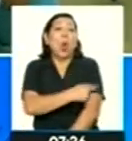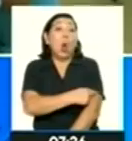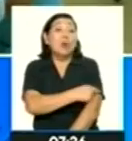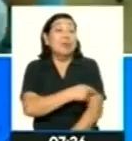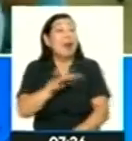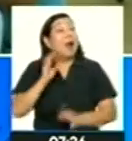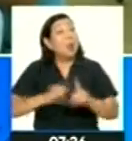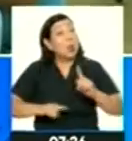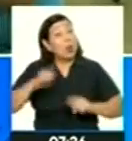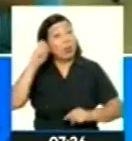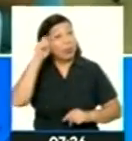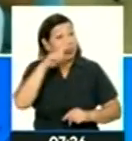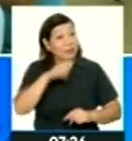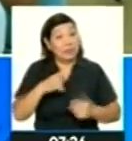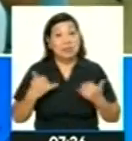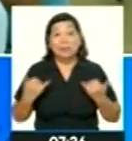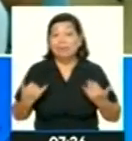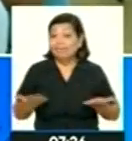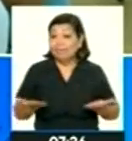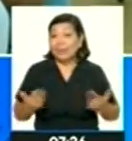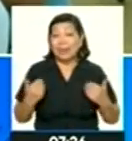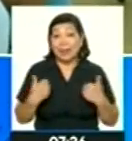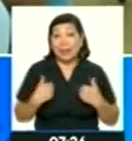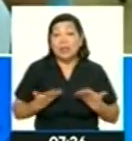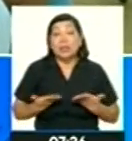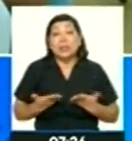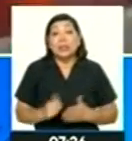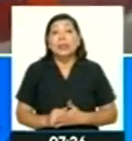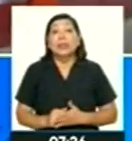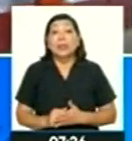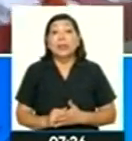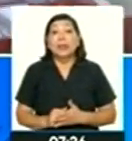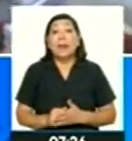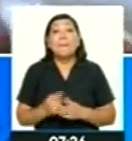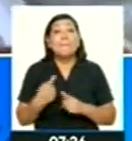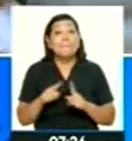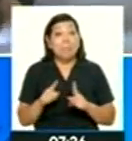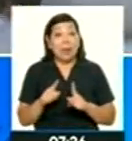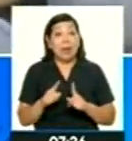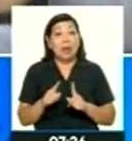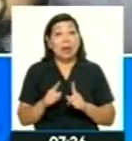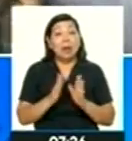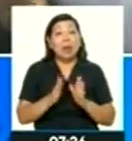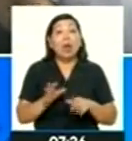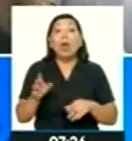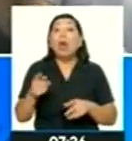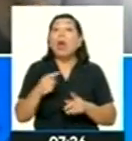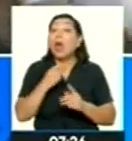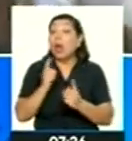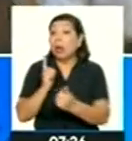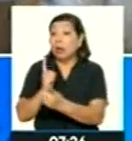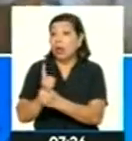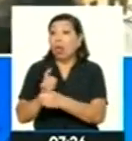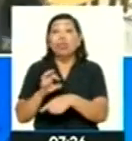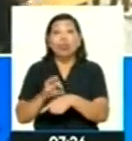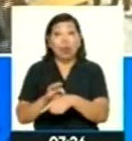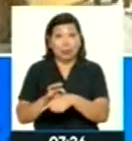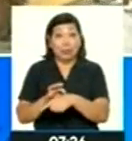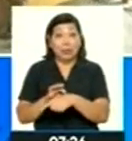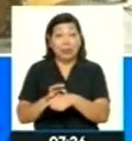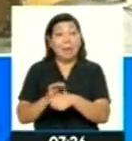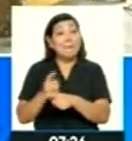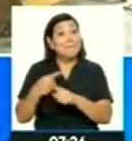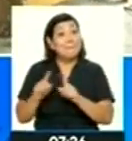complicaciones. Para eso actualmente se tiene un aplicativo para el manejo adecuado de los pacientes, y en realidad si el paciente es